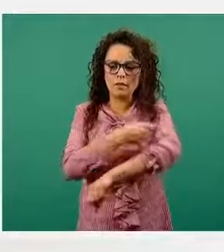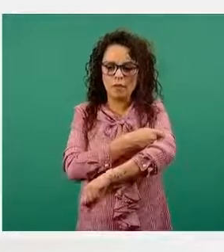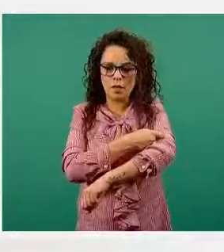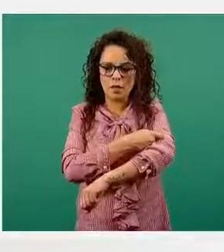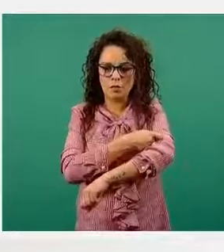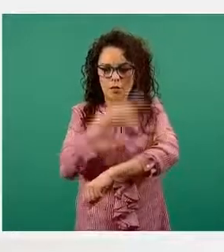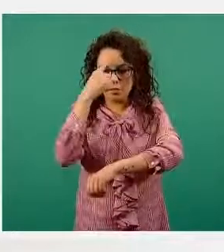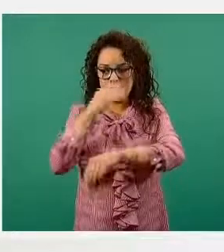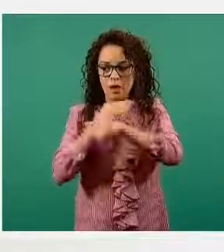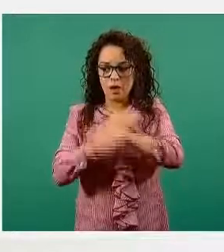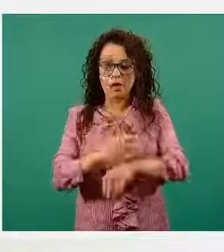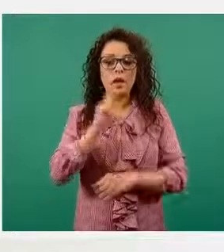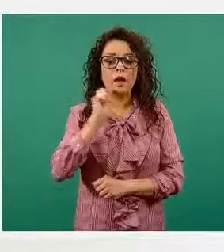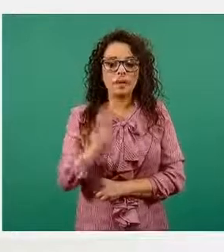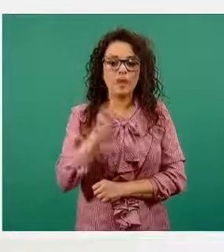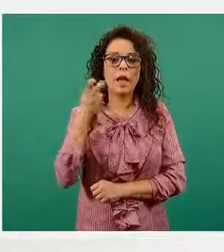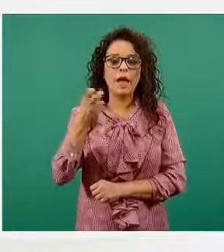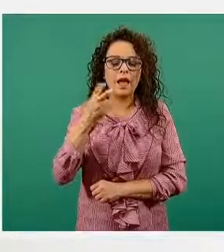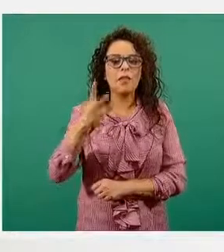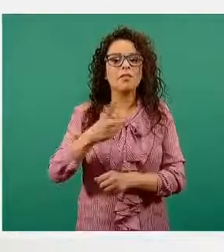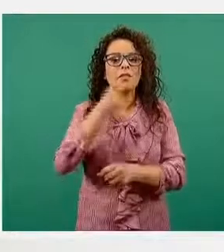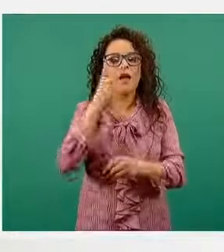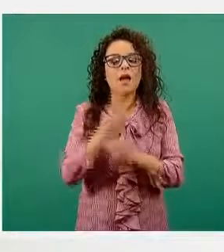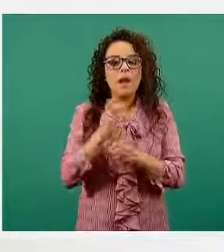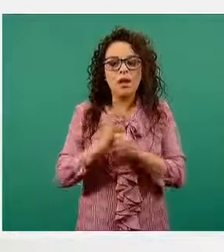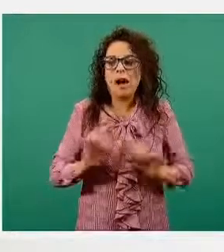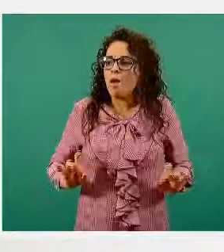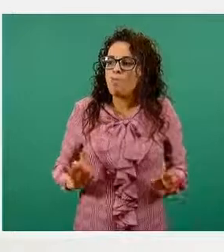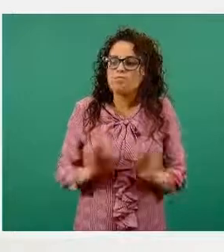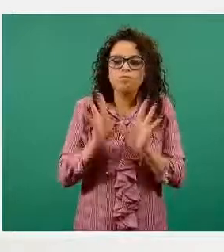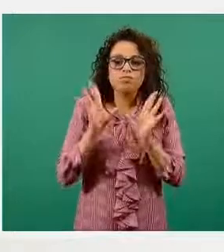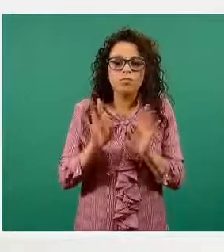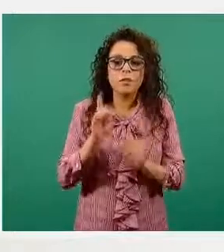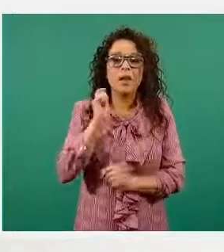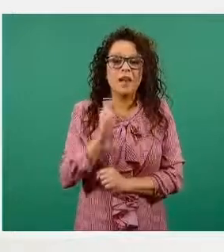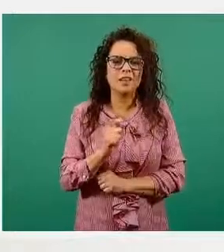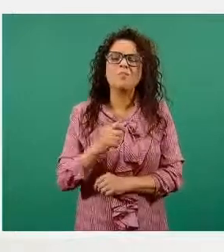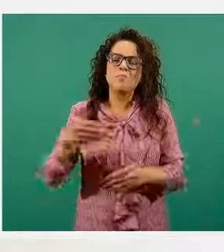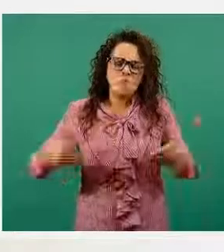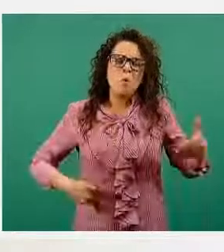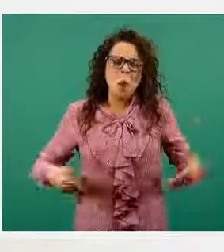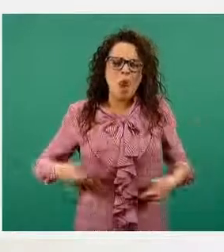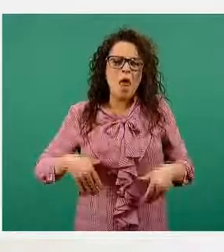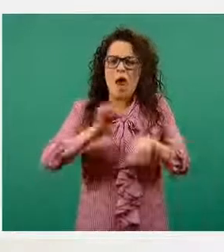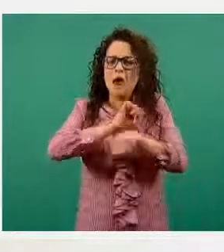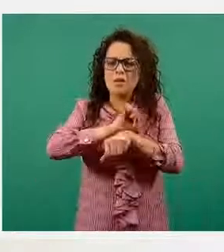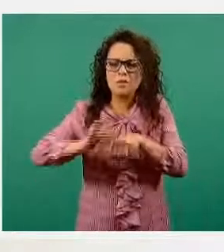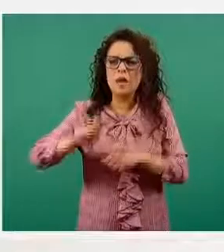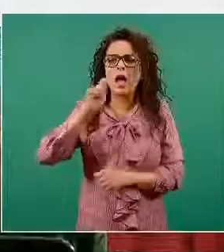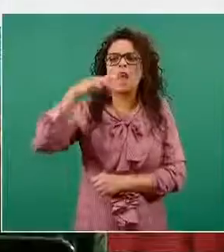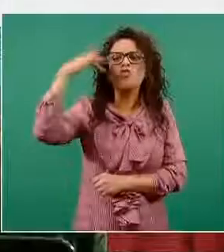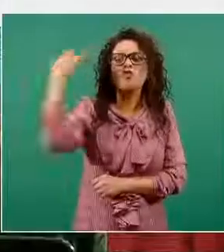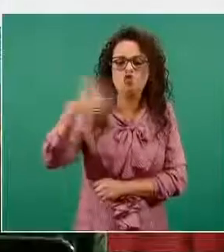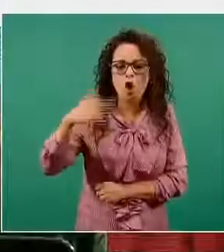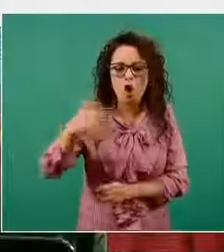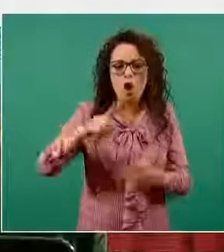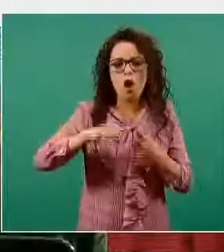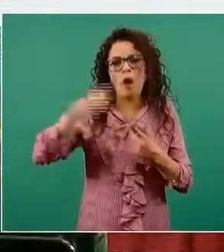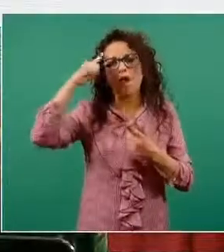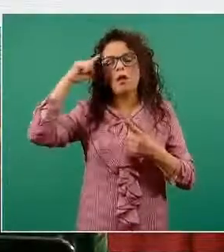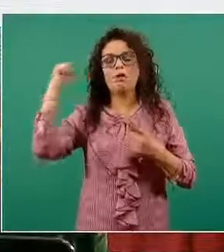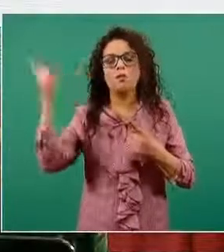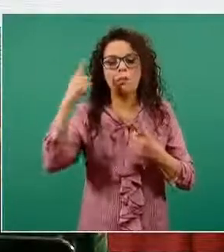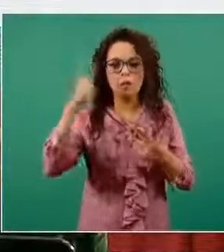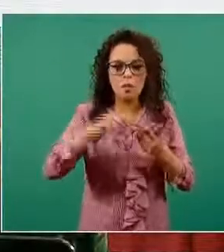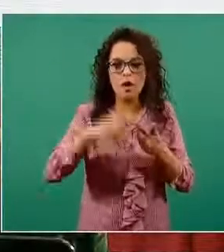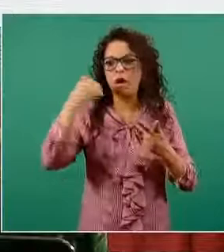inmunización, son las reacciones secundarias, en su mayoría son pequeñas molestias, dolor, mareo, fiebre,